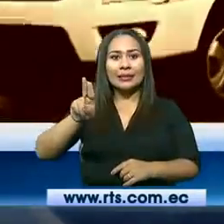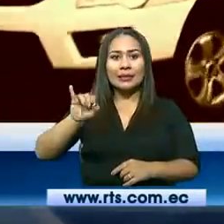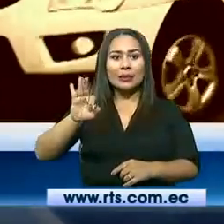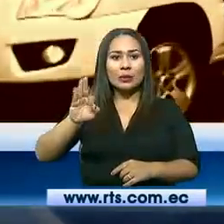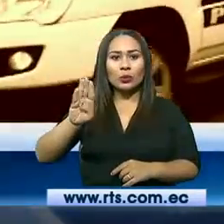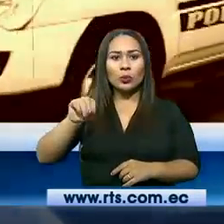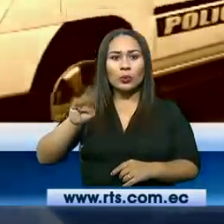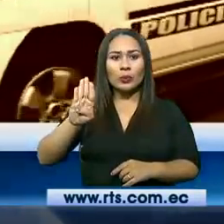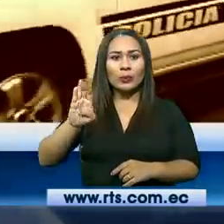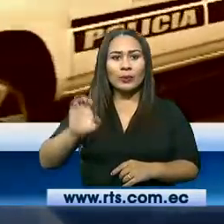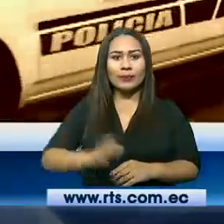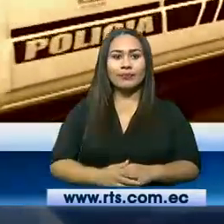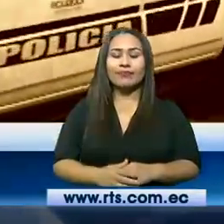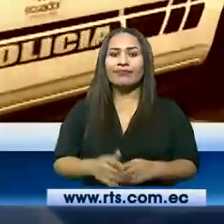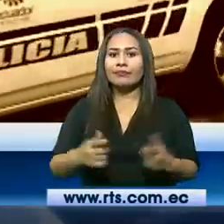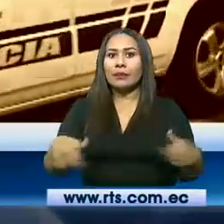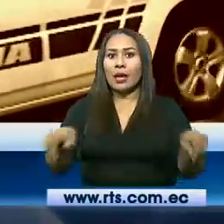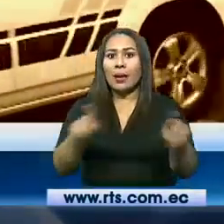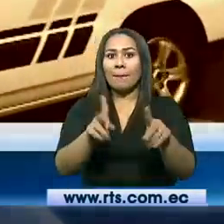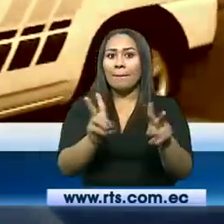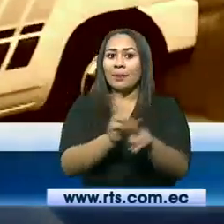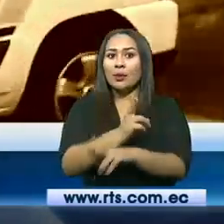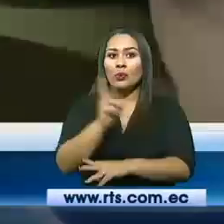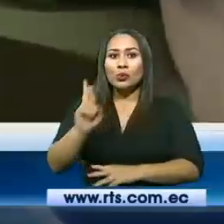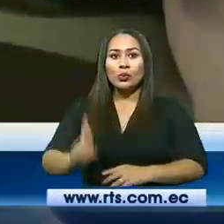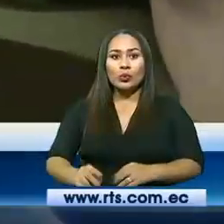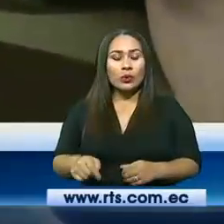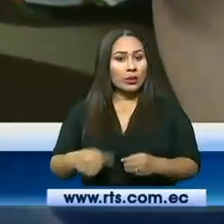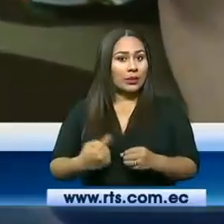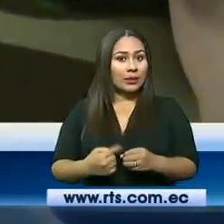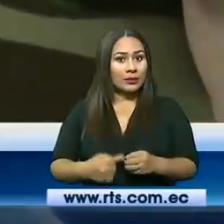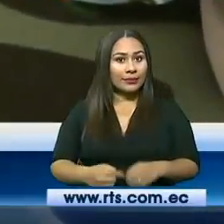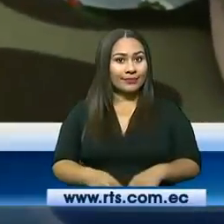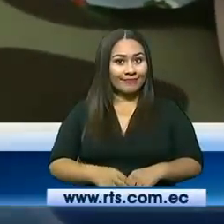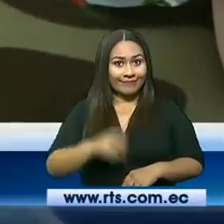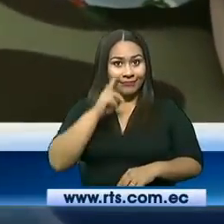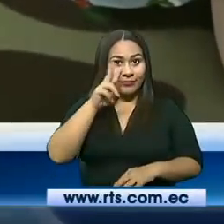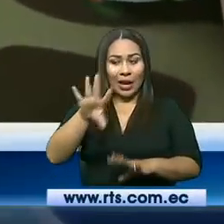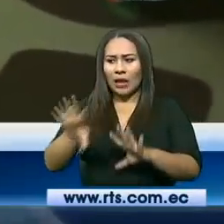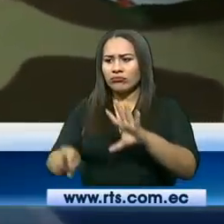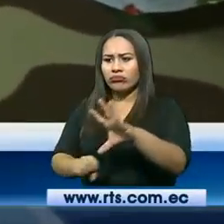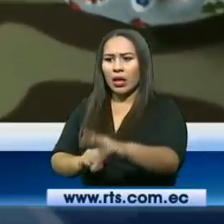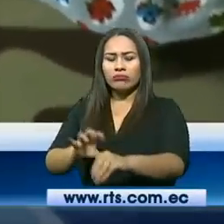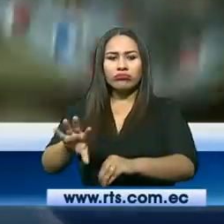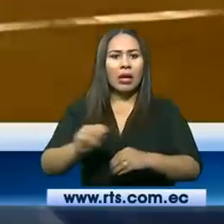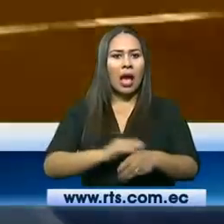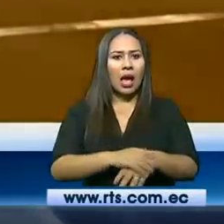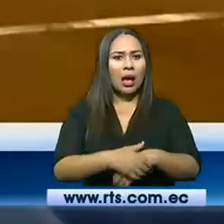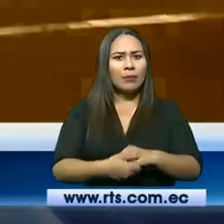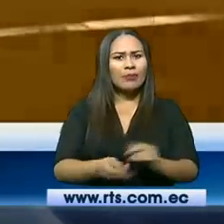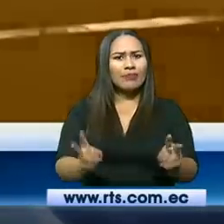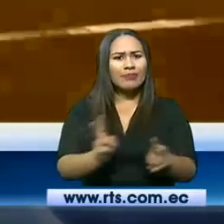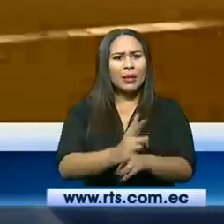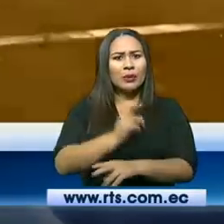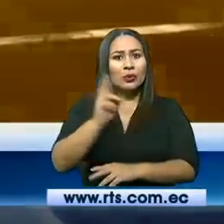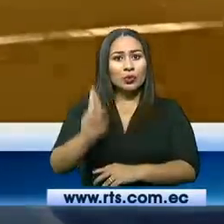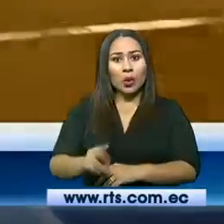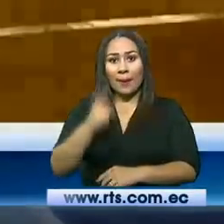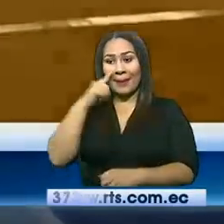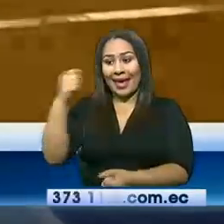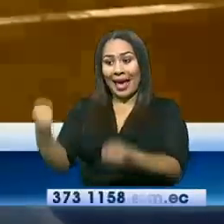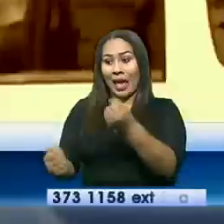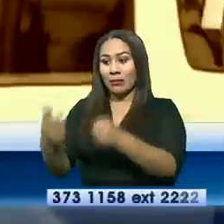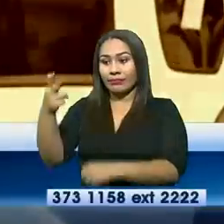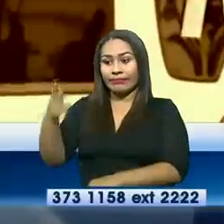investigaciones revelaron que se movían especialmente por el sur de Quito, pero echaban mano donde se presentaba la oportunidad, es decir, un vehículo mal parqueado o